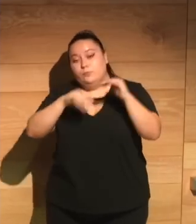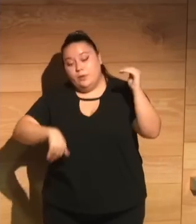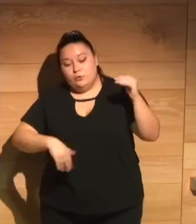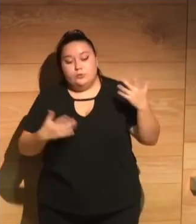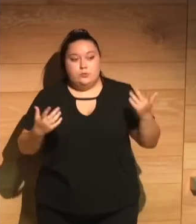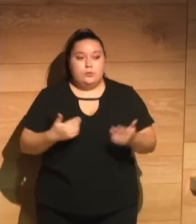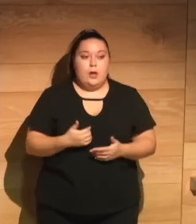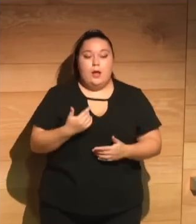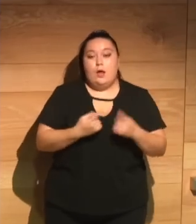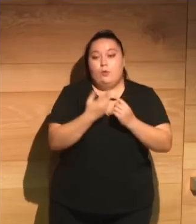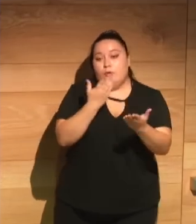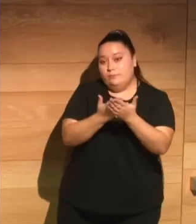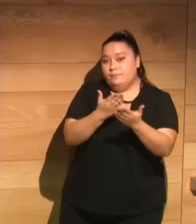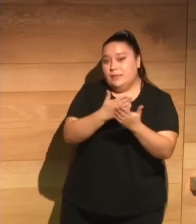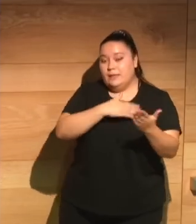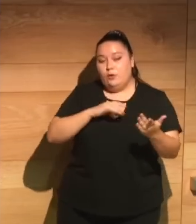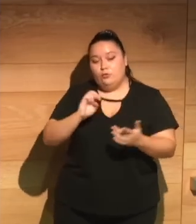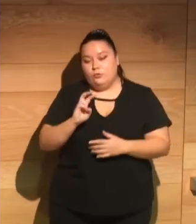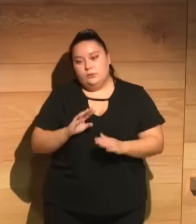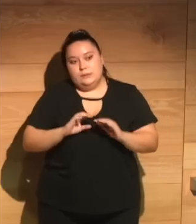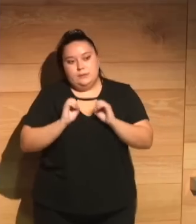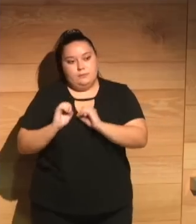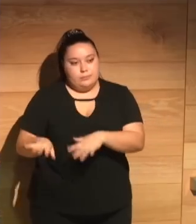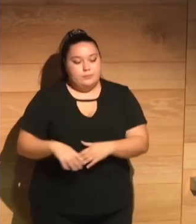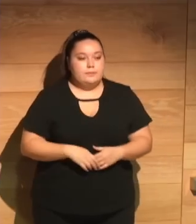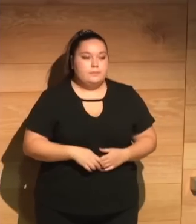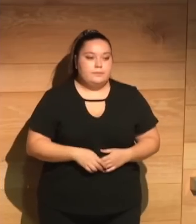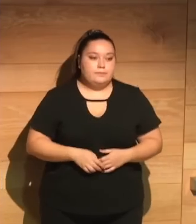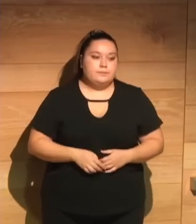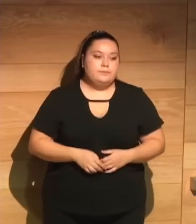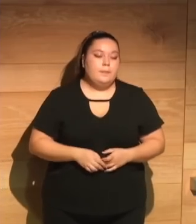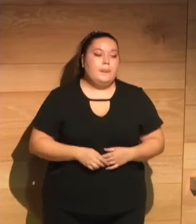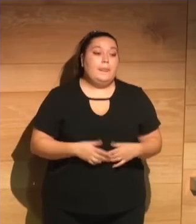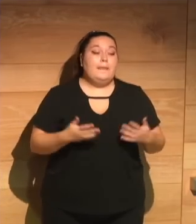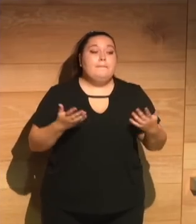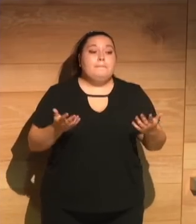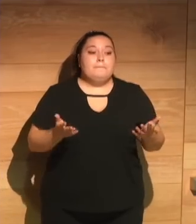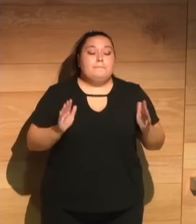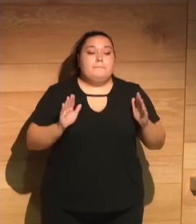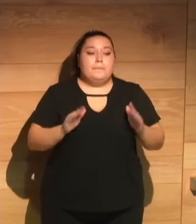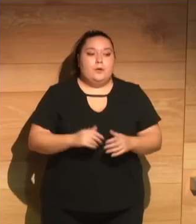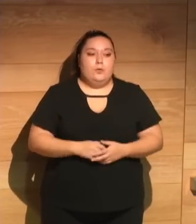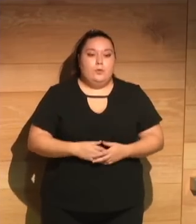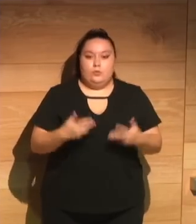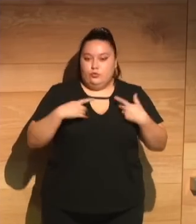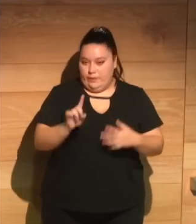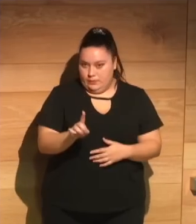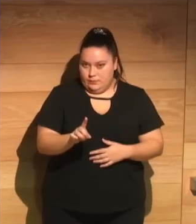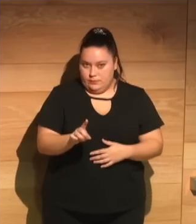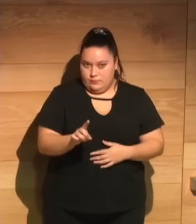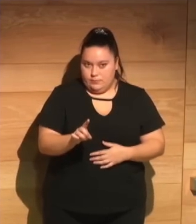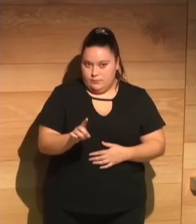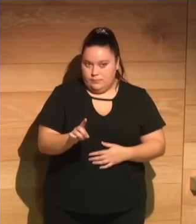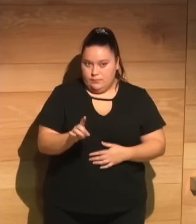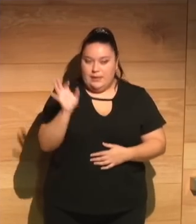y había que hacer bis, y claro, otros eran completamente novedosos. Es inevitable. Pero que nadie sufra, porque no vamos a ir siglito